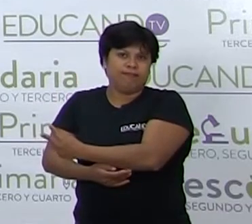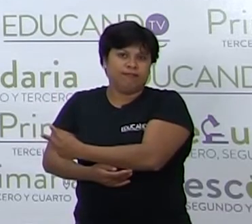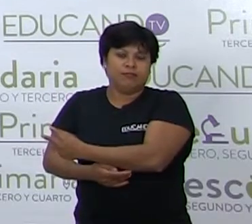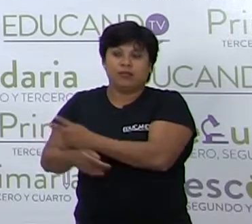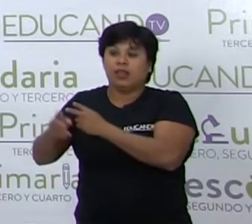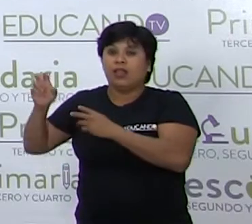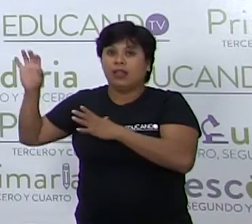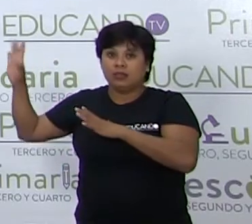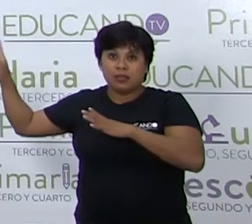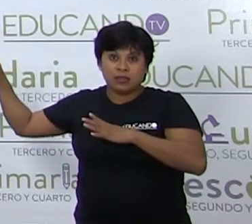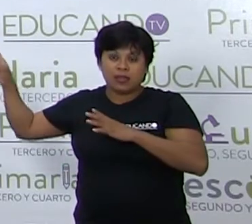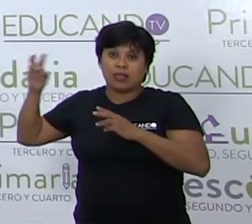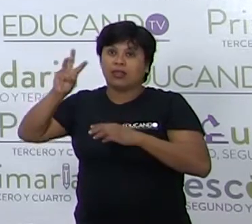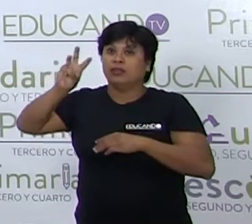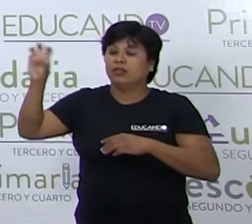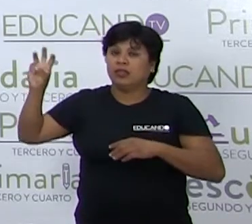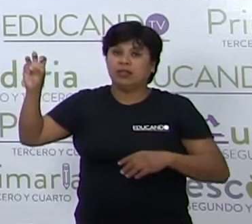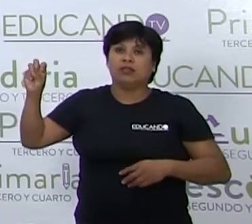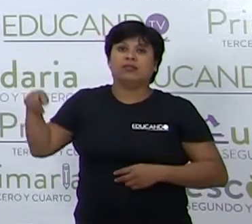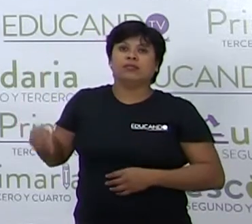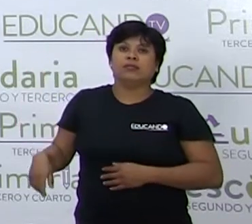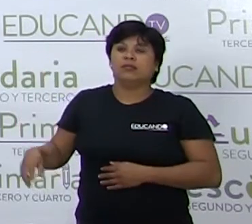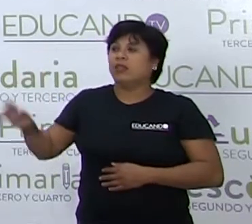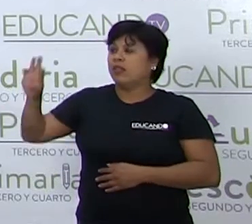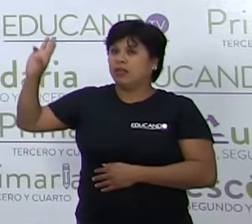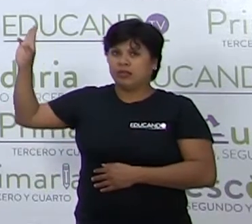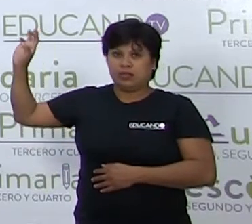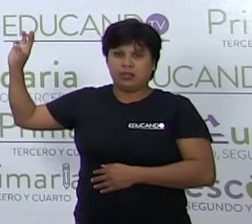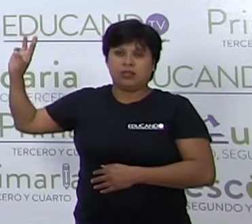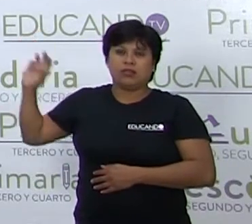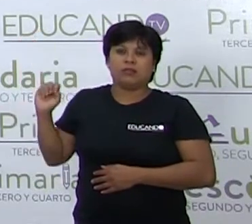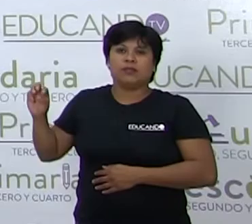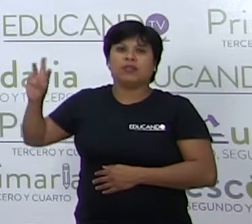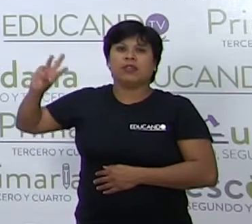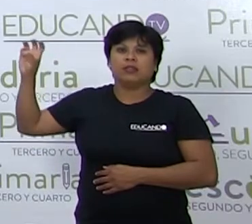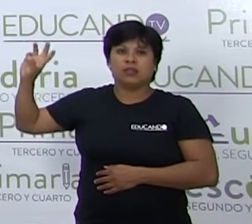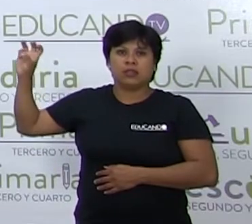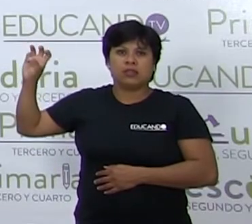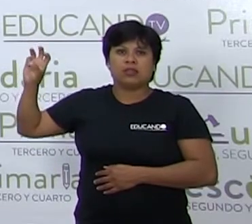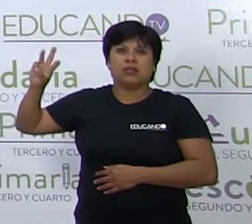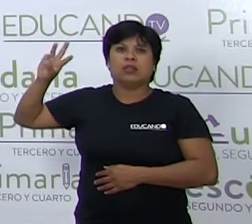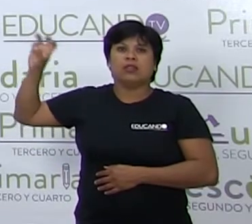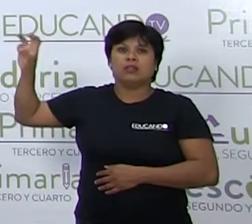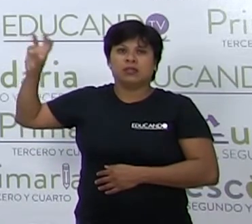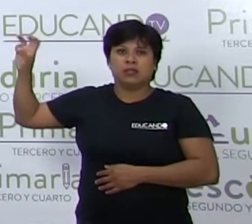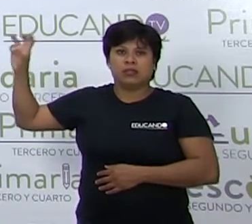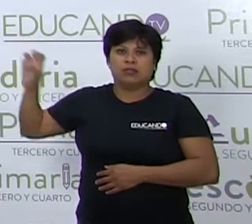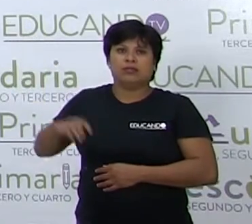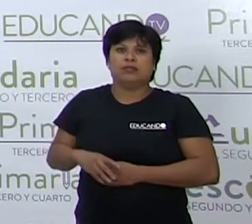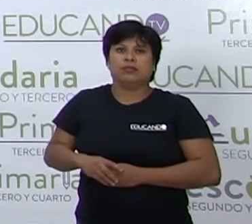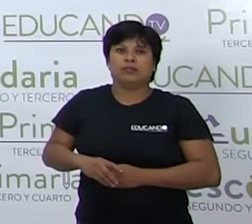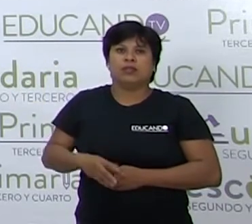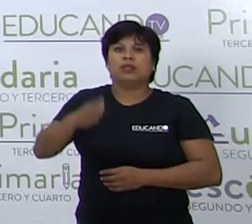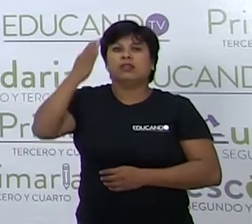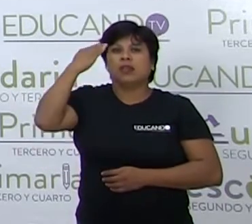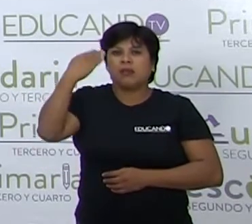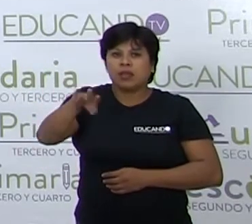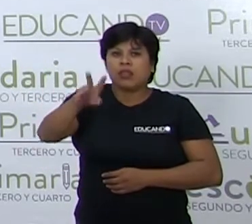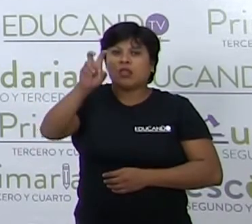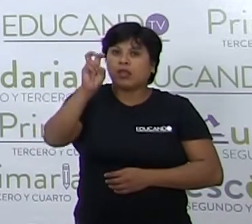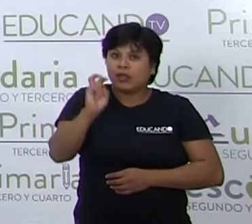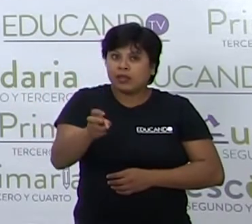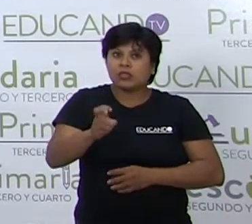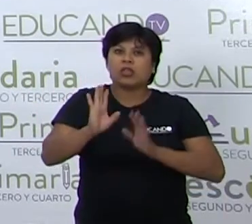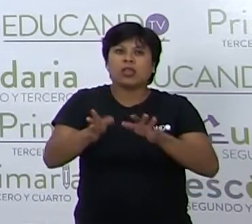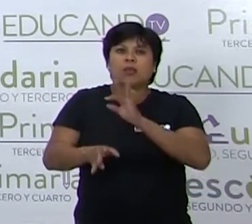Y aquí serían 300, 300, 300 y 300. Sabiendo eso,